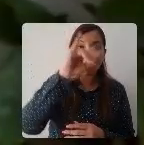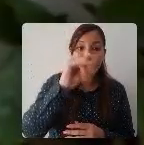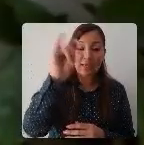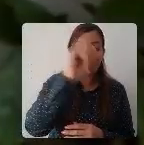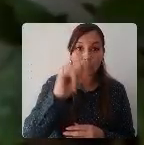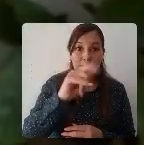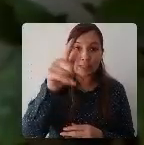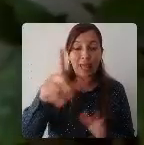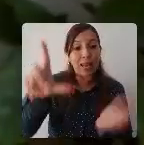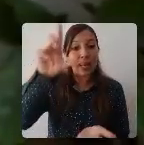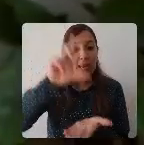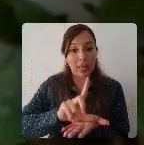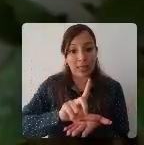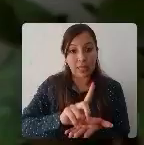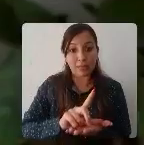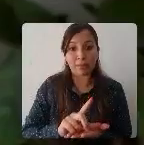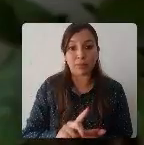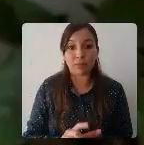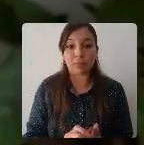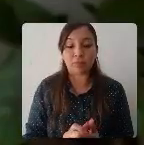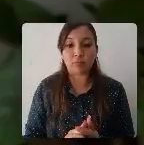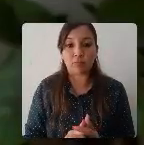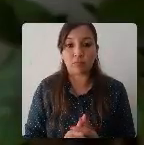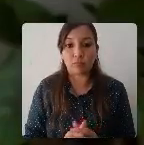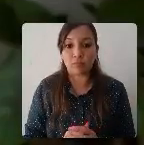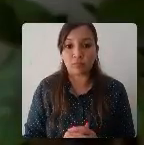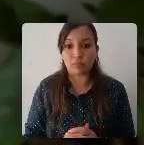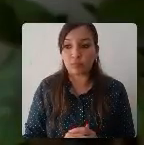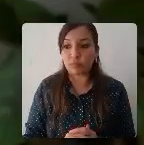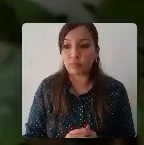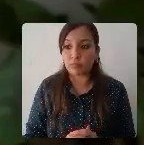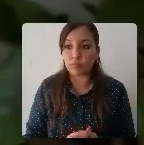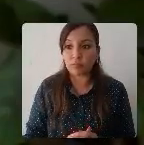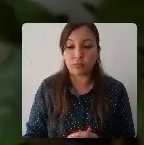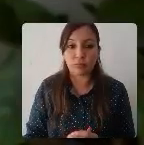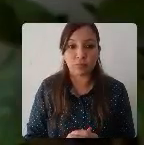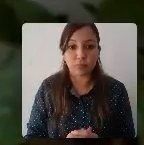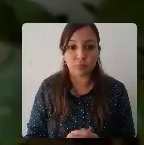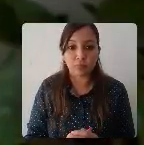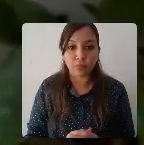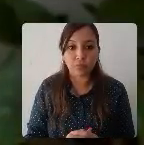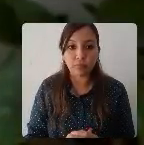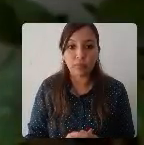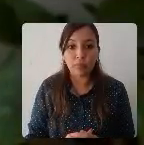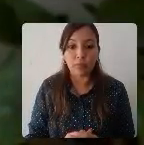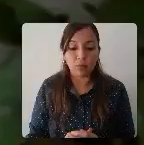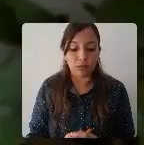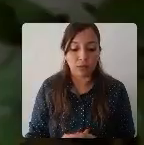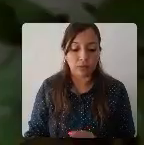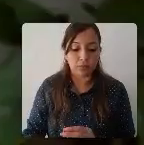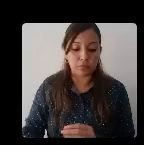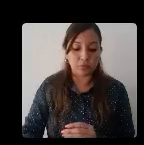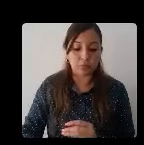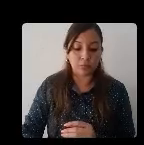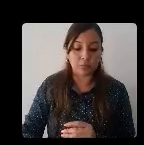años 2018 y 2020. Clara, te invito a prender tu cámara y micro para poder iniciar con las